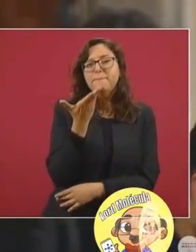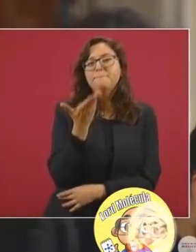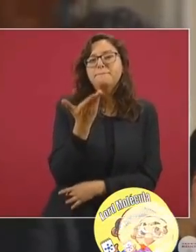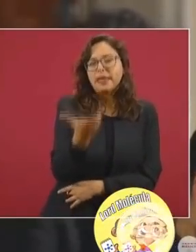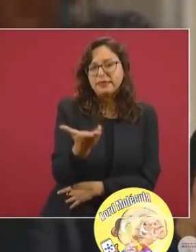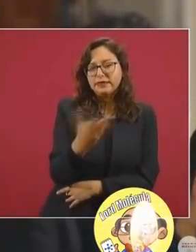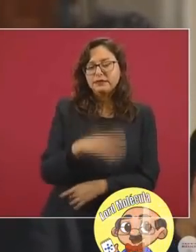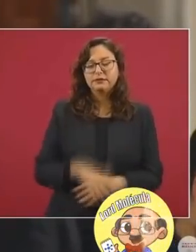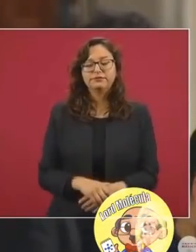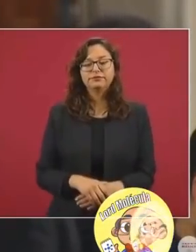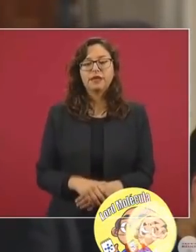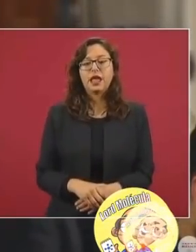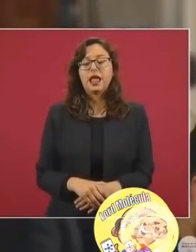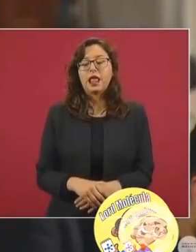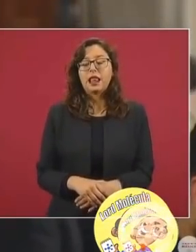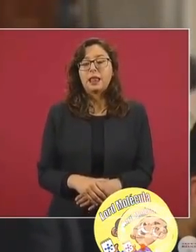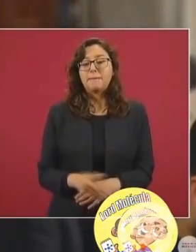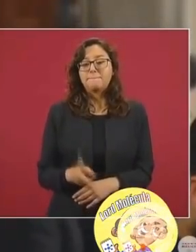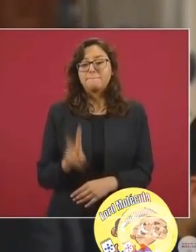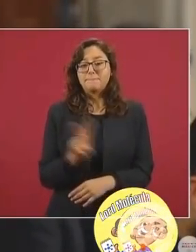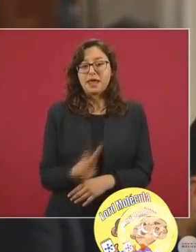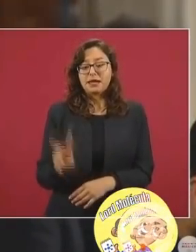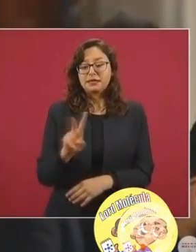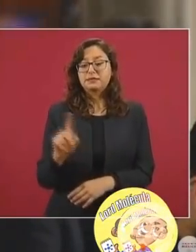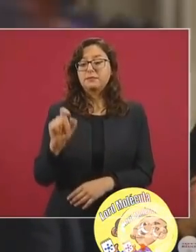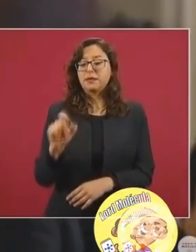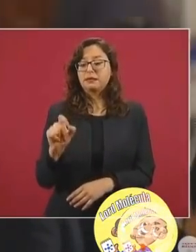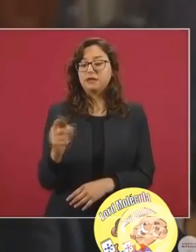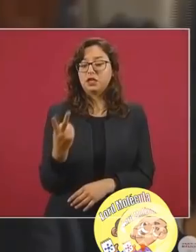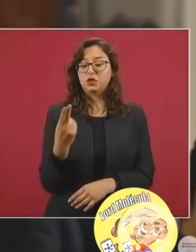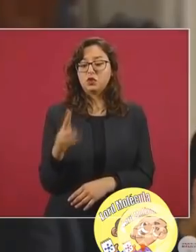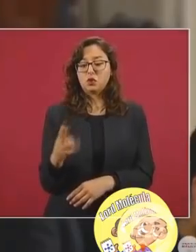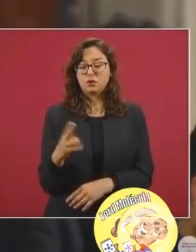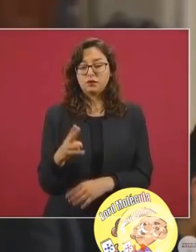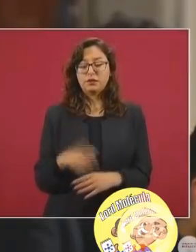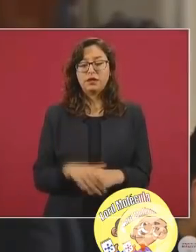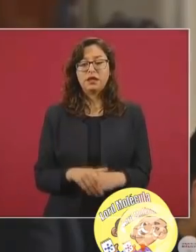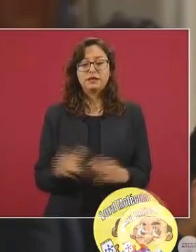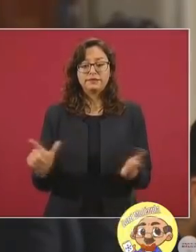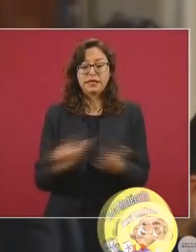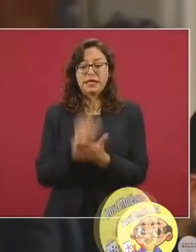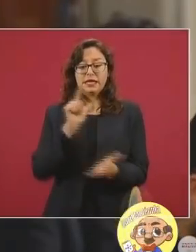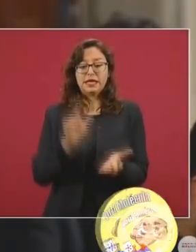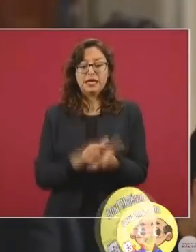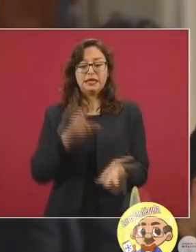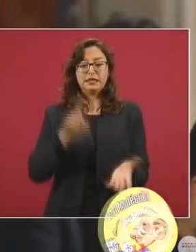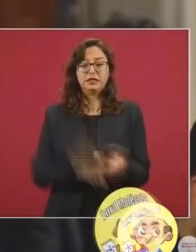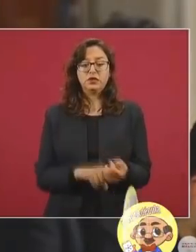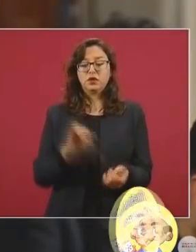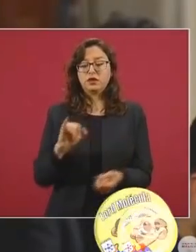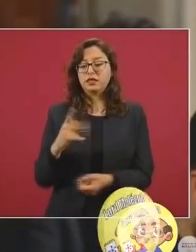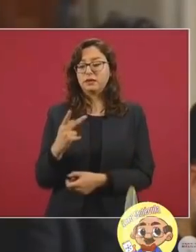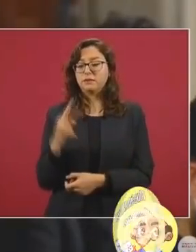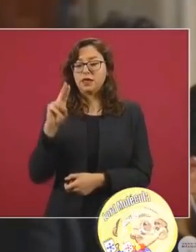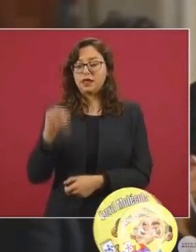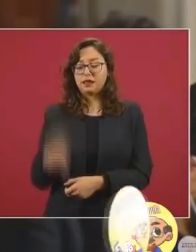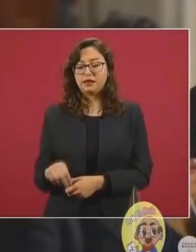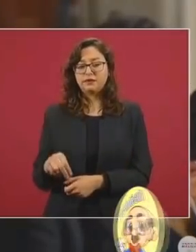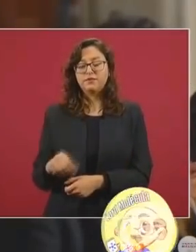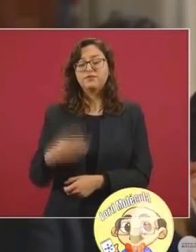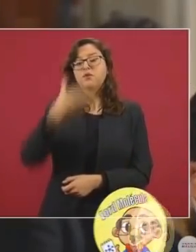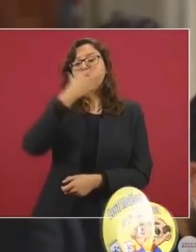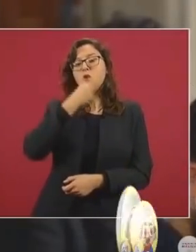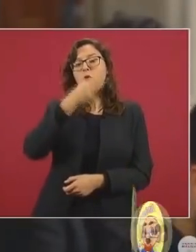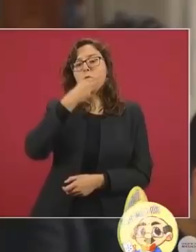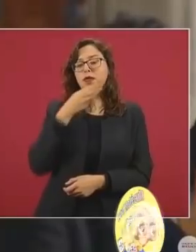¿cuál sería el balance? ¿Cuáles serían los retos de esta administración con esta